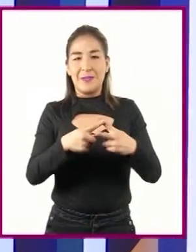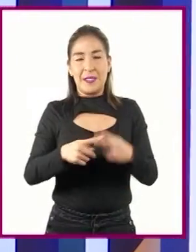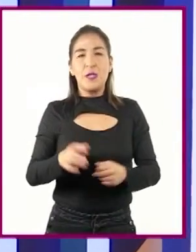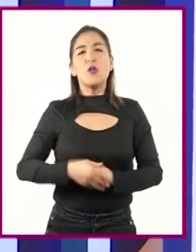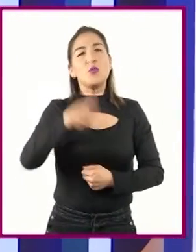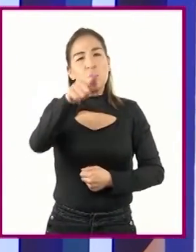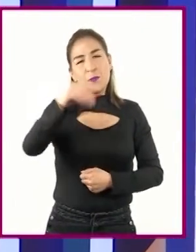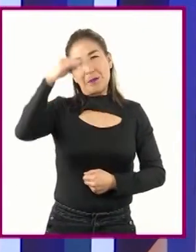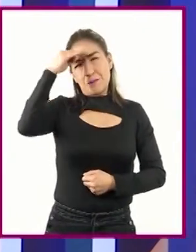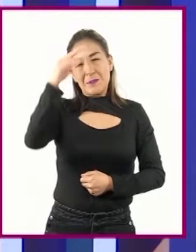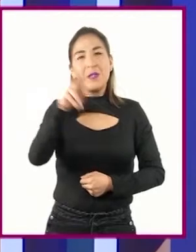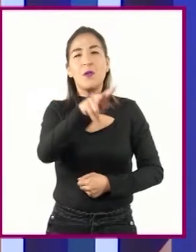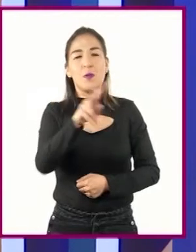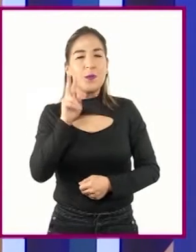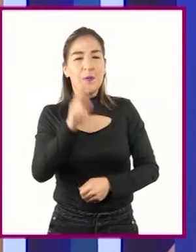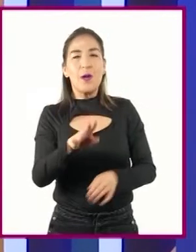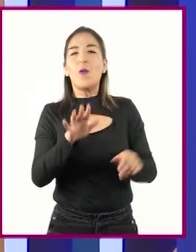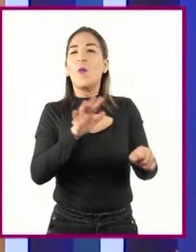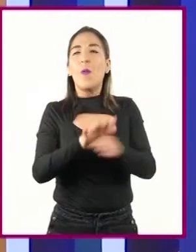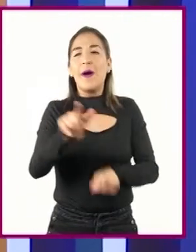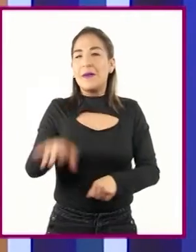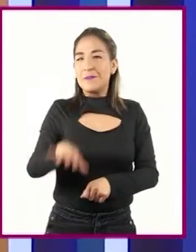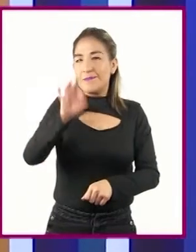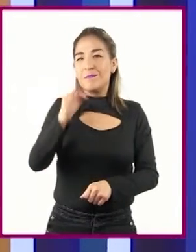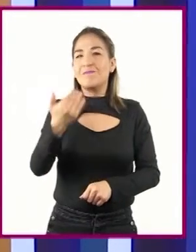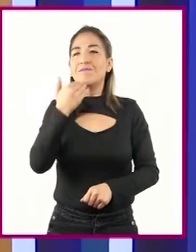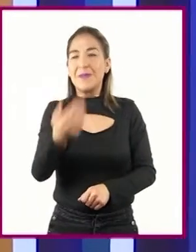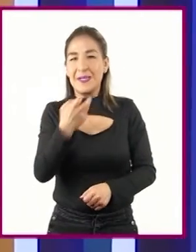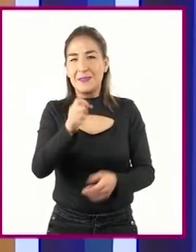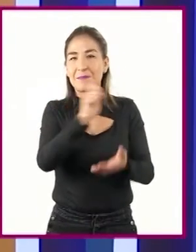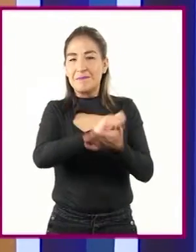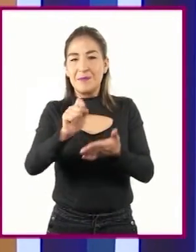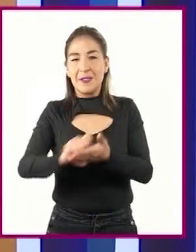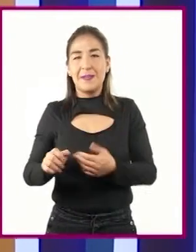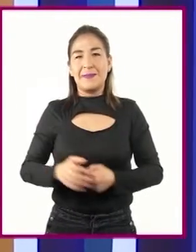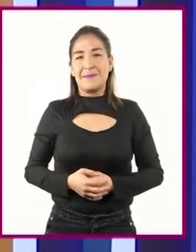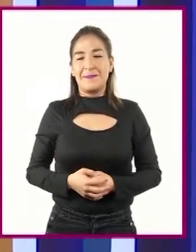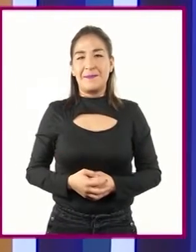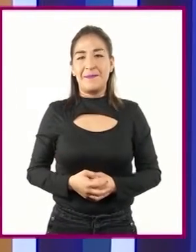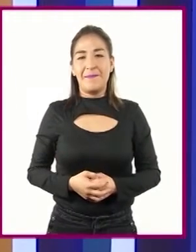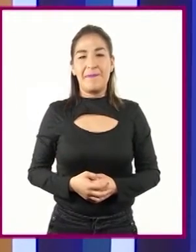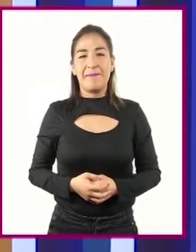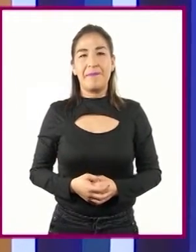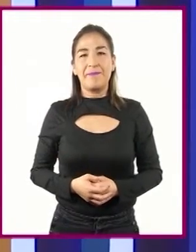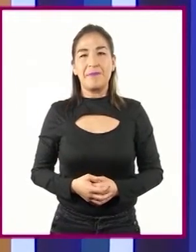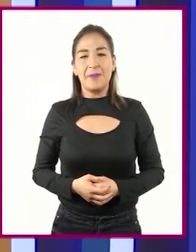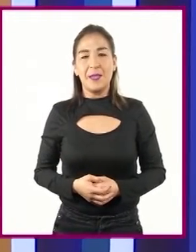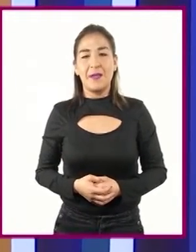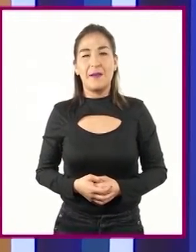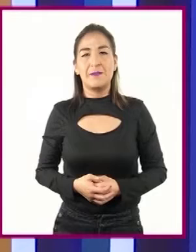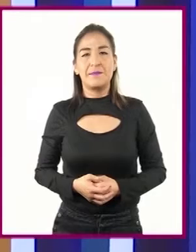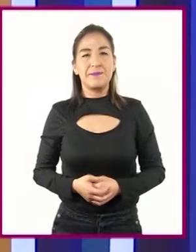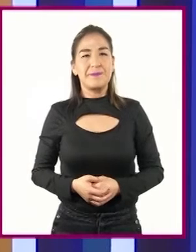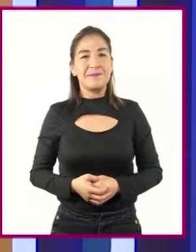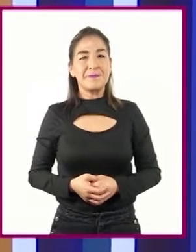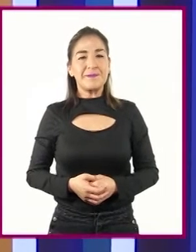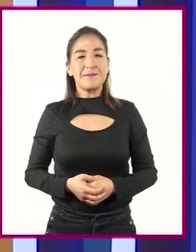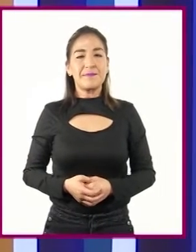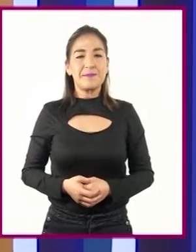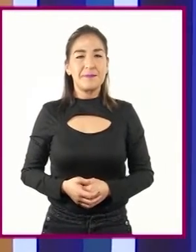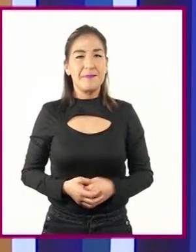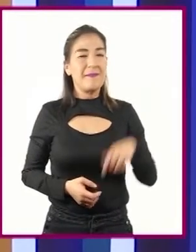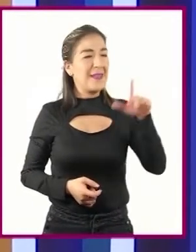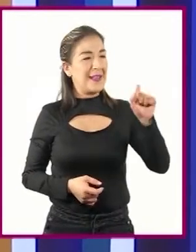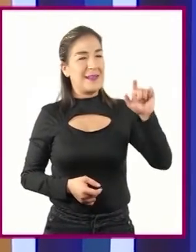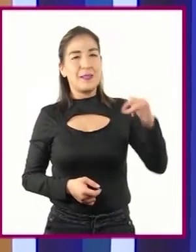tómense un par de segundos para elegir la que representa la situación planteada. Leslie, tomando